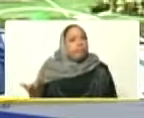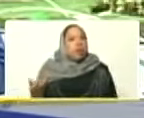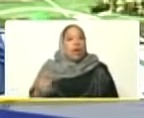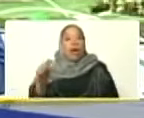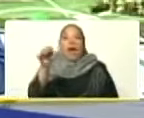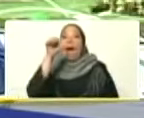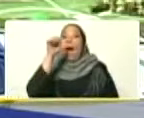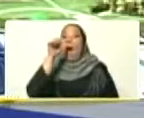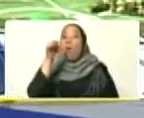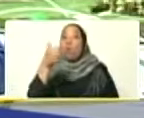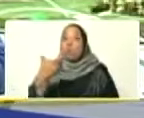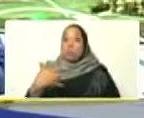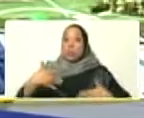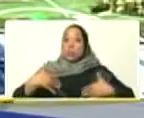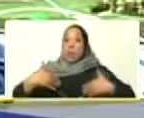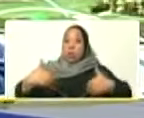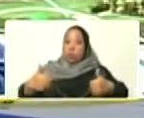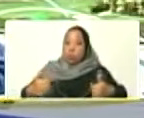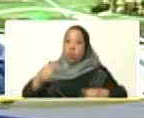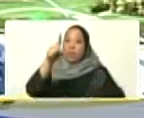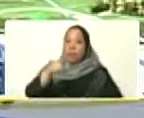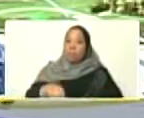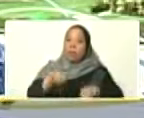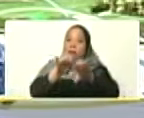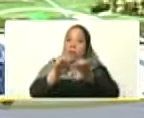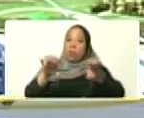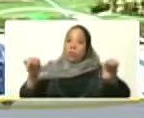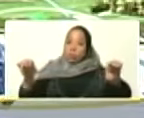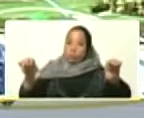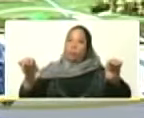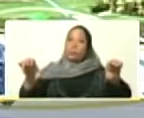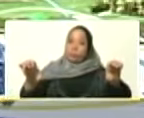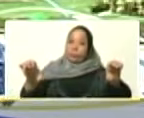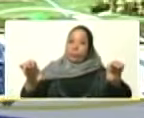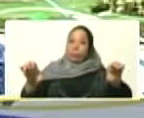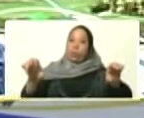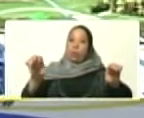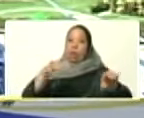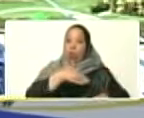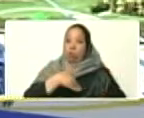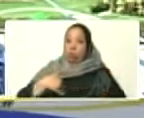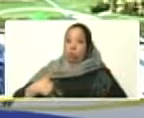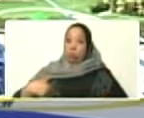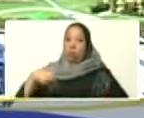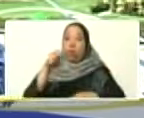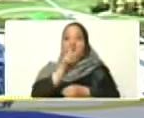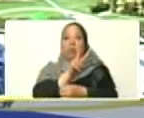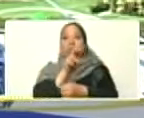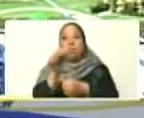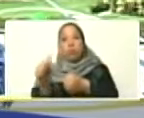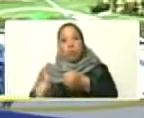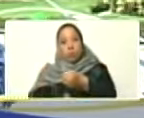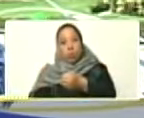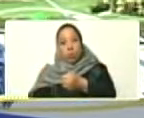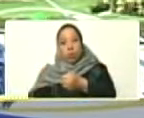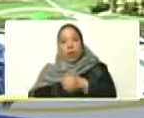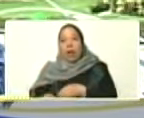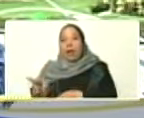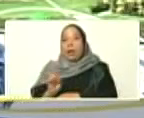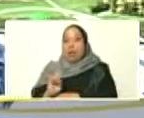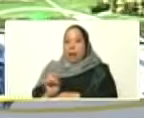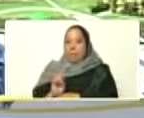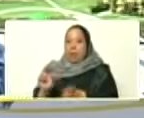Agua, salud y educación. Yo quisiera que la vicepresidenta nos rindiera